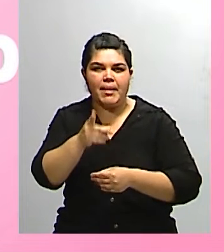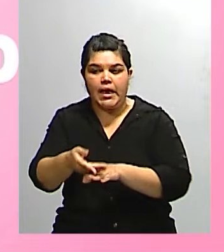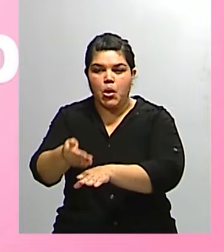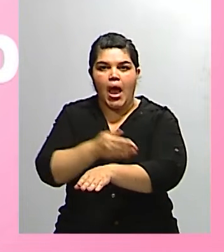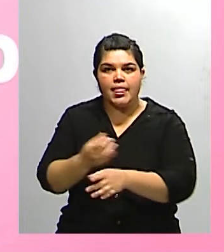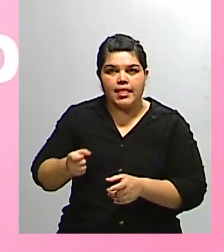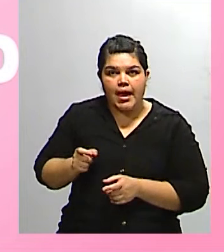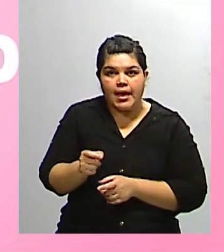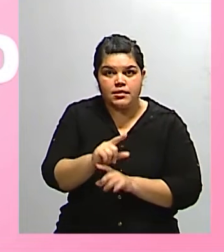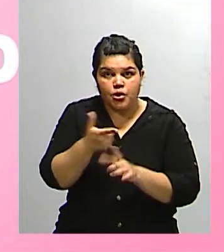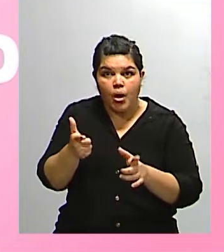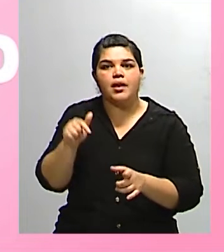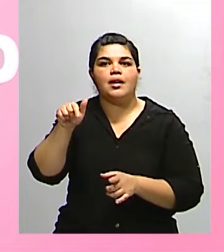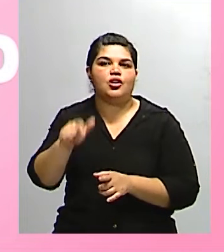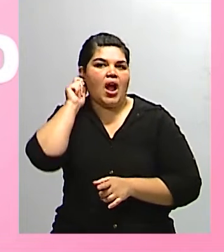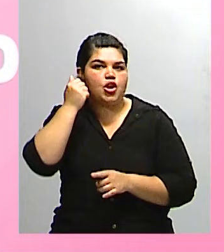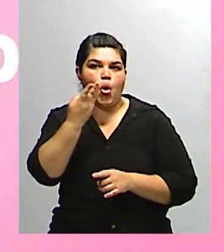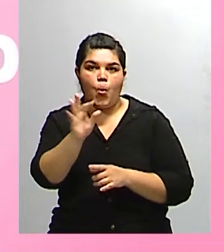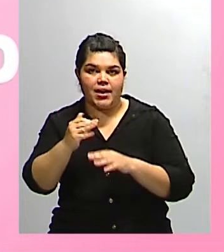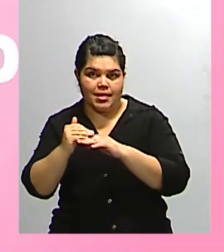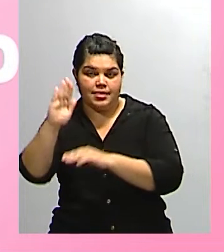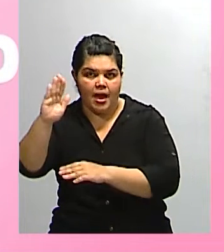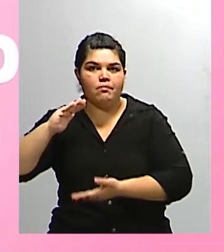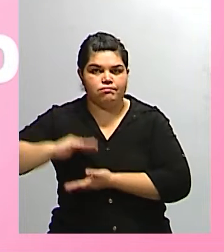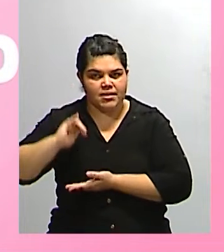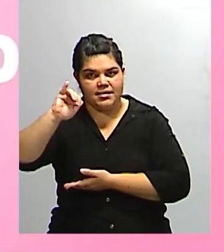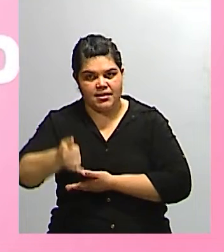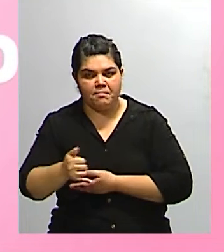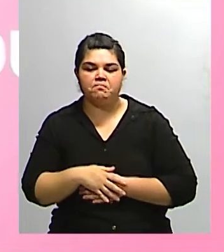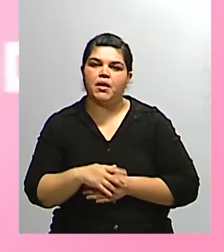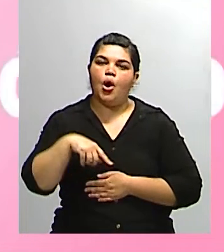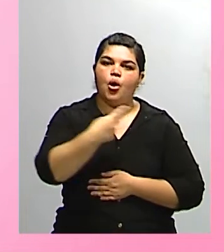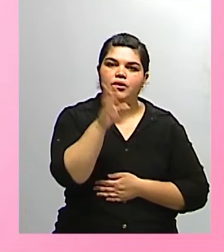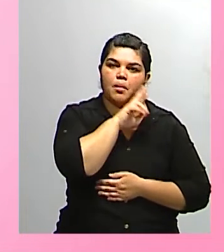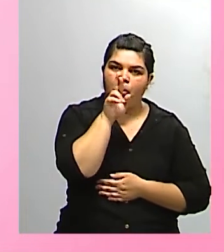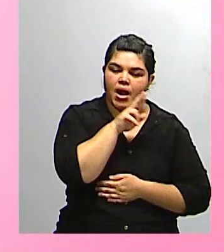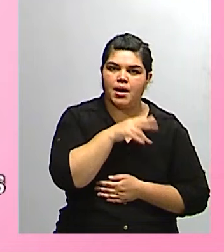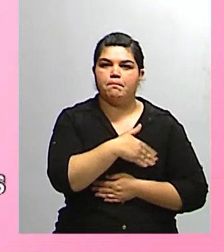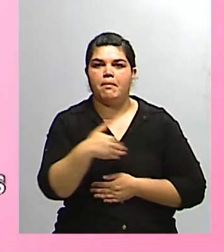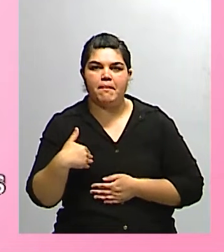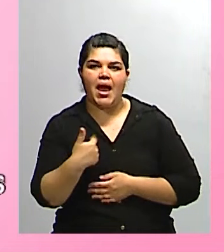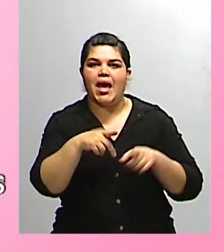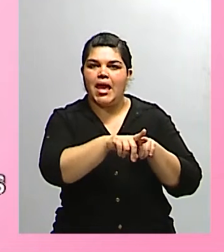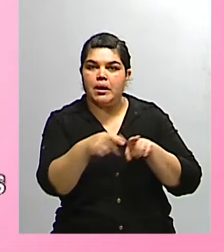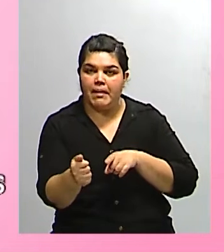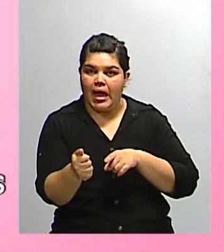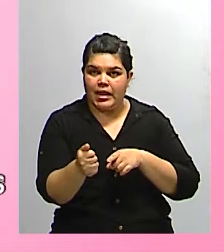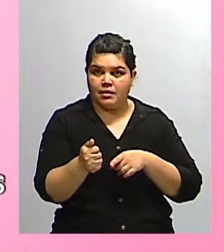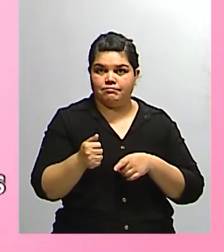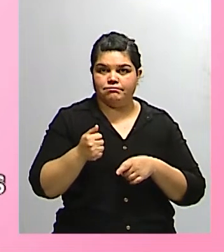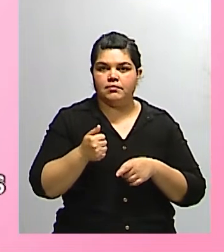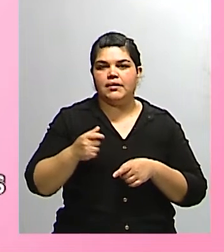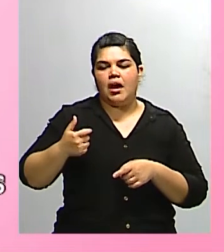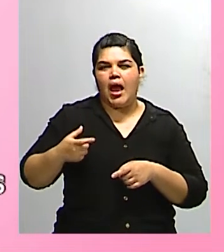con las mamografías. Para una mujer que tiene madre, hermana, o sea, algún familiar en primer grado, tiene que consultar antes,